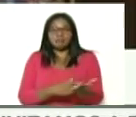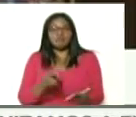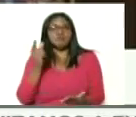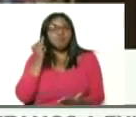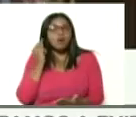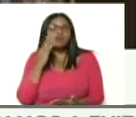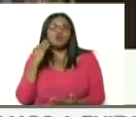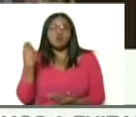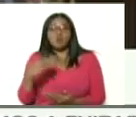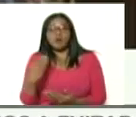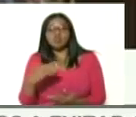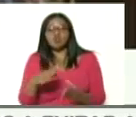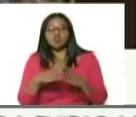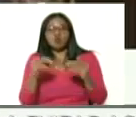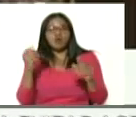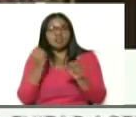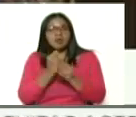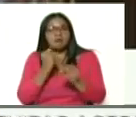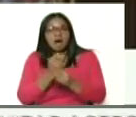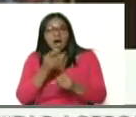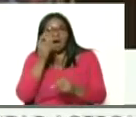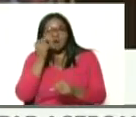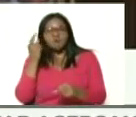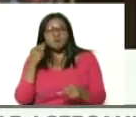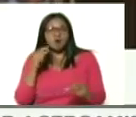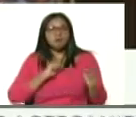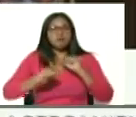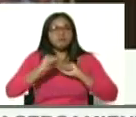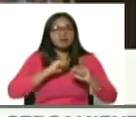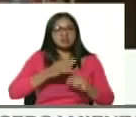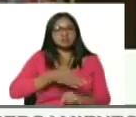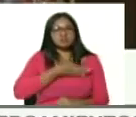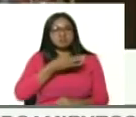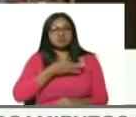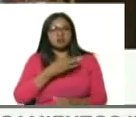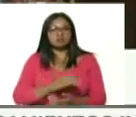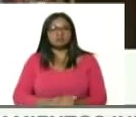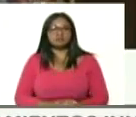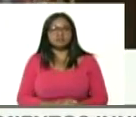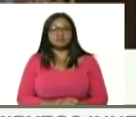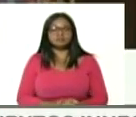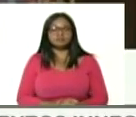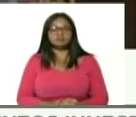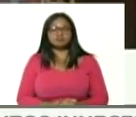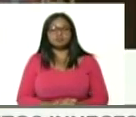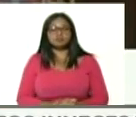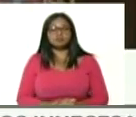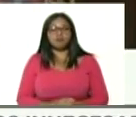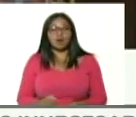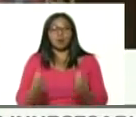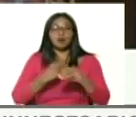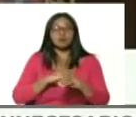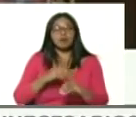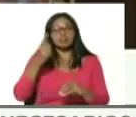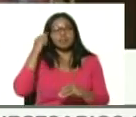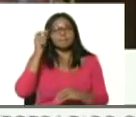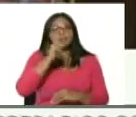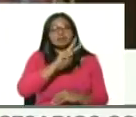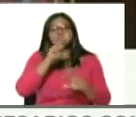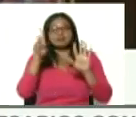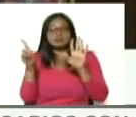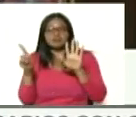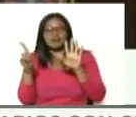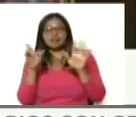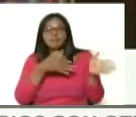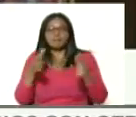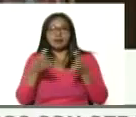con juventud, con trabajadores, con distintos movimientos sociales, y nos hemos citado para el 26 de marzo, en el marco del